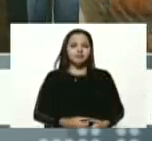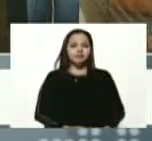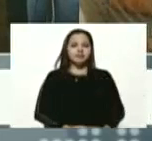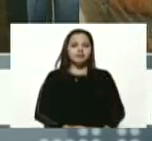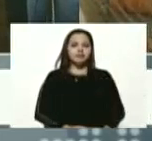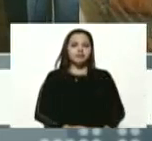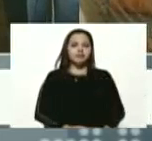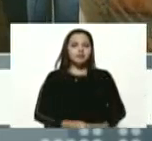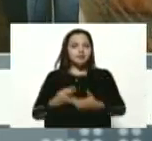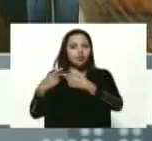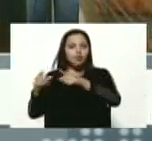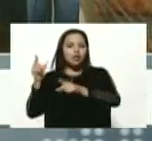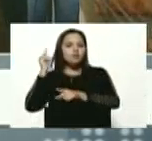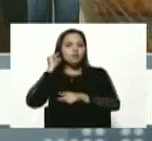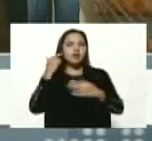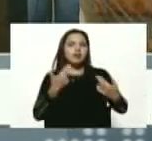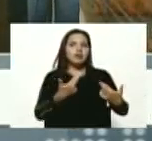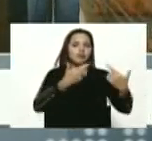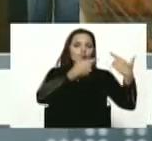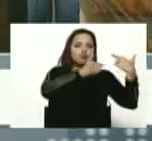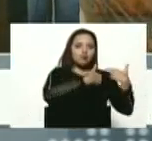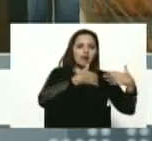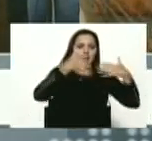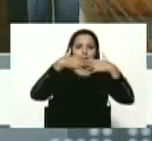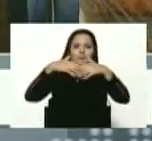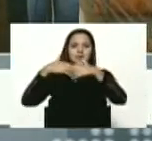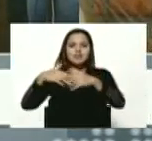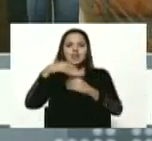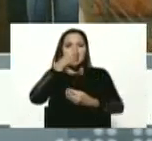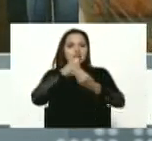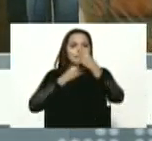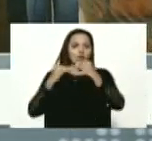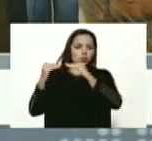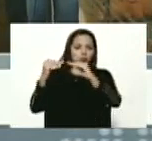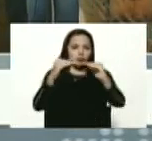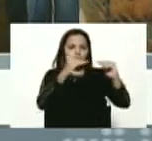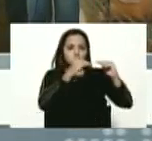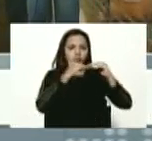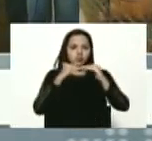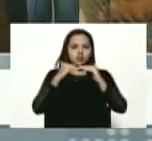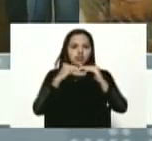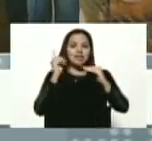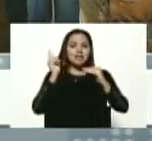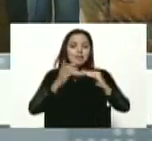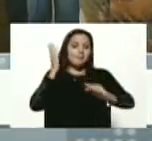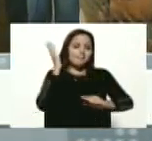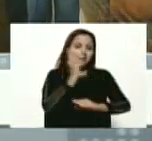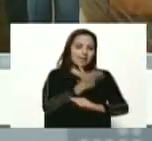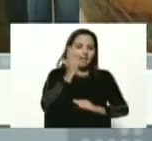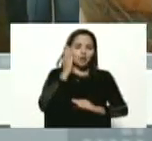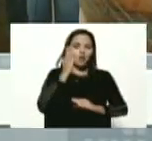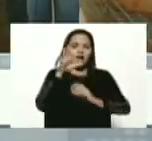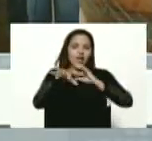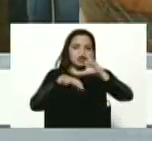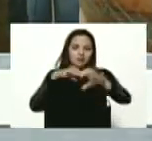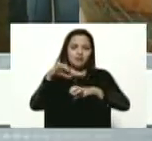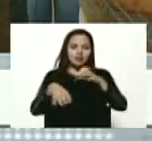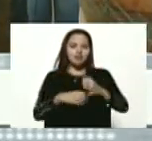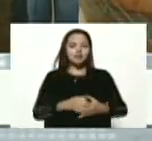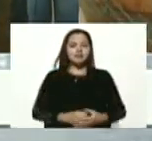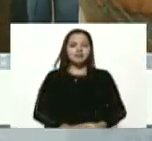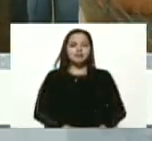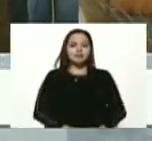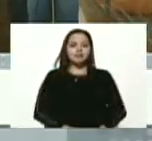Leomeri Zambrano, responsable de la planta de alimentos balanceados y del matadero, Julio